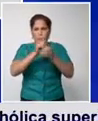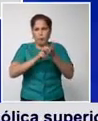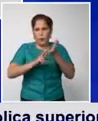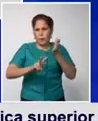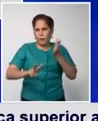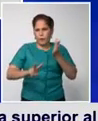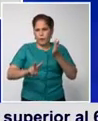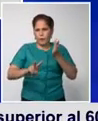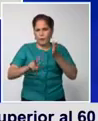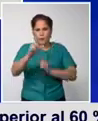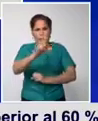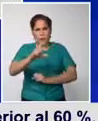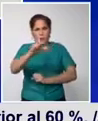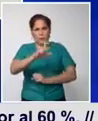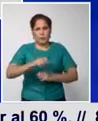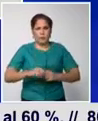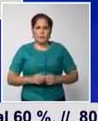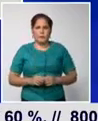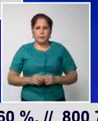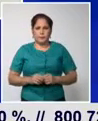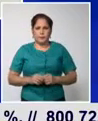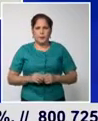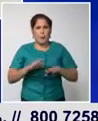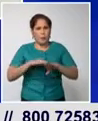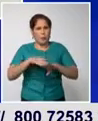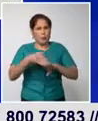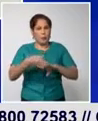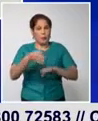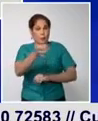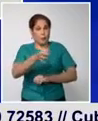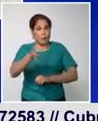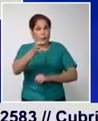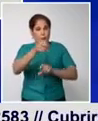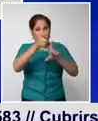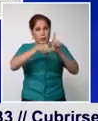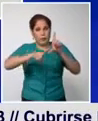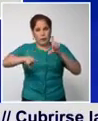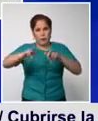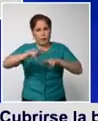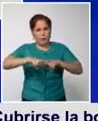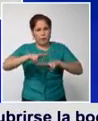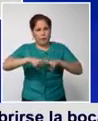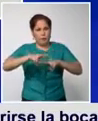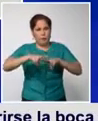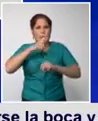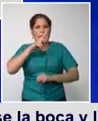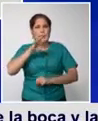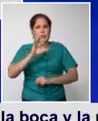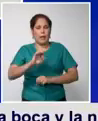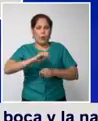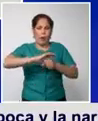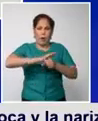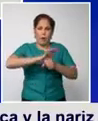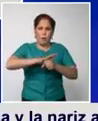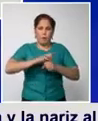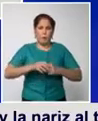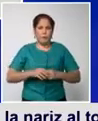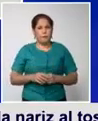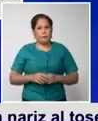de Cabaiguán, le sigue el municipio Regla de La Habana, Cerro, Arroyo Naranjo,